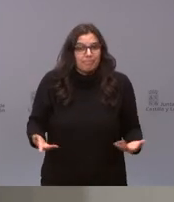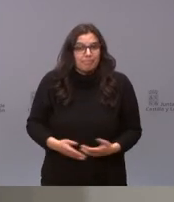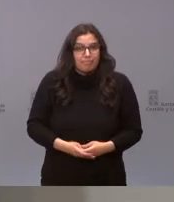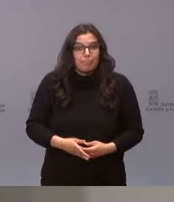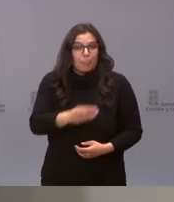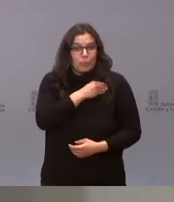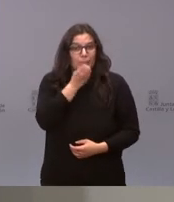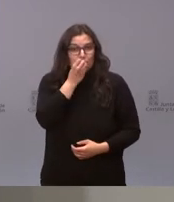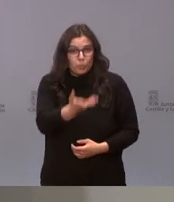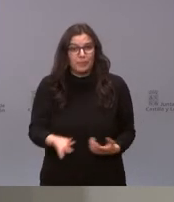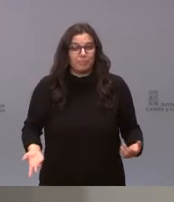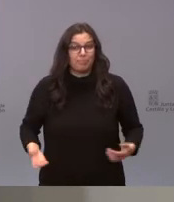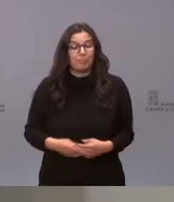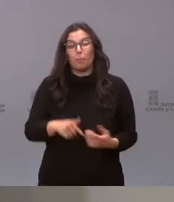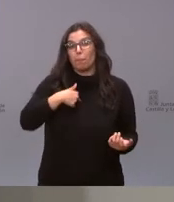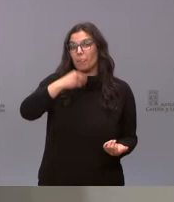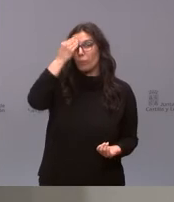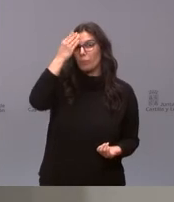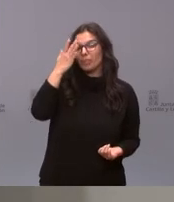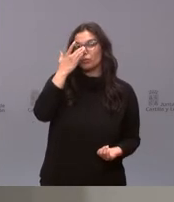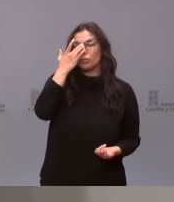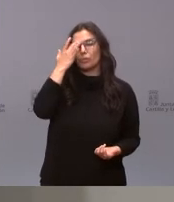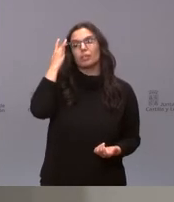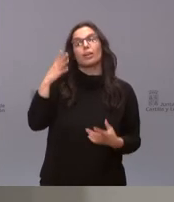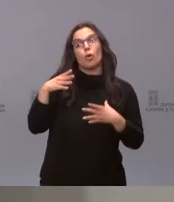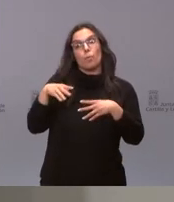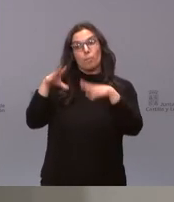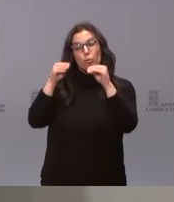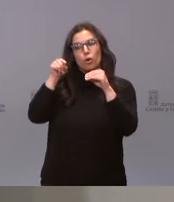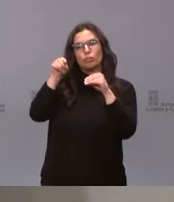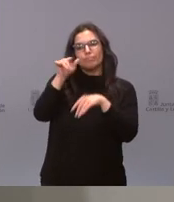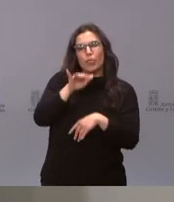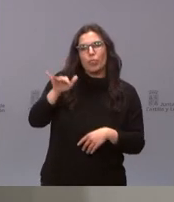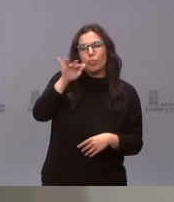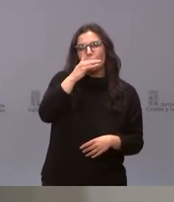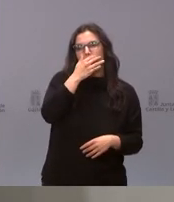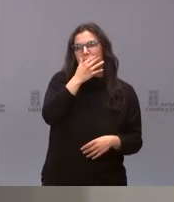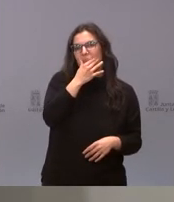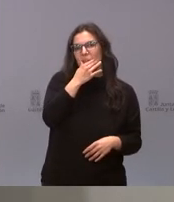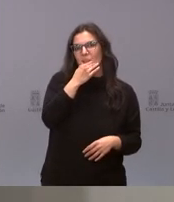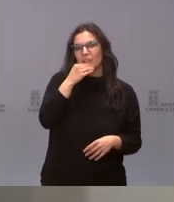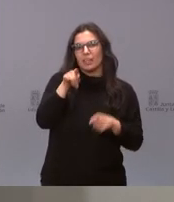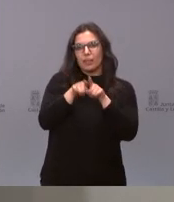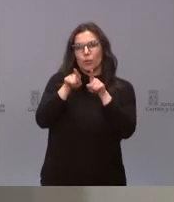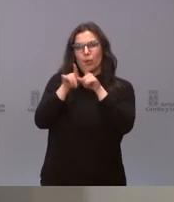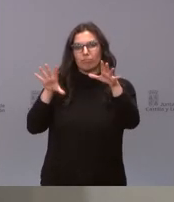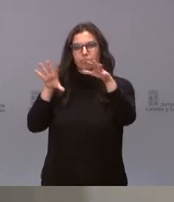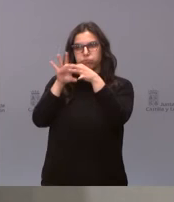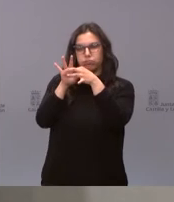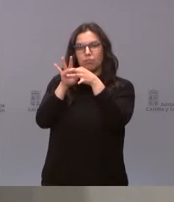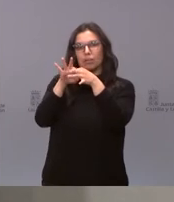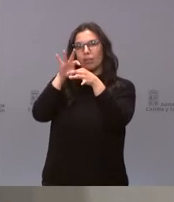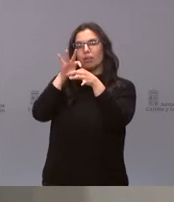pregunta yo creo que en burgos es un es un eje en el que une madrid con el norte